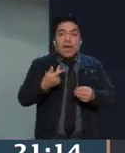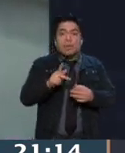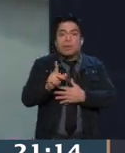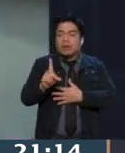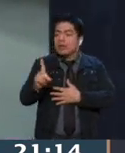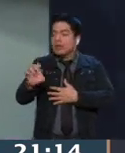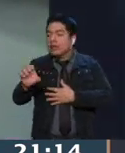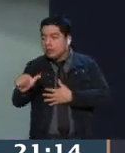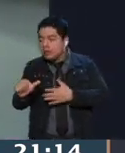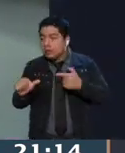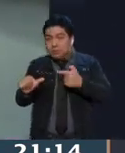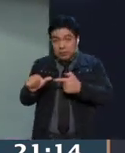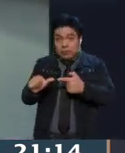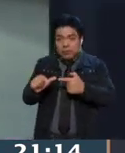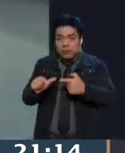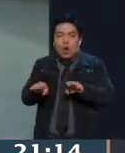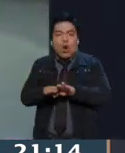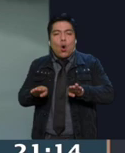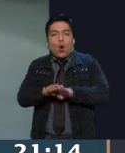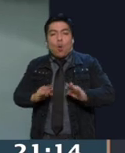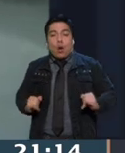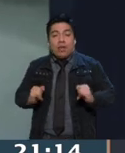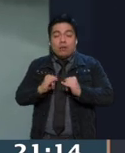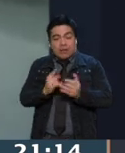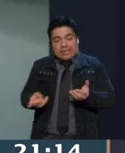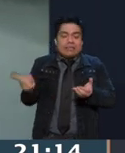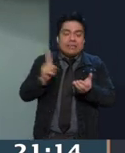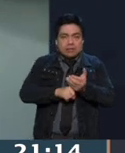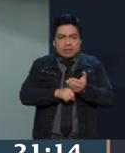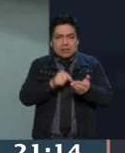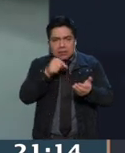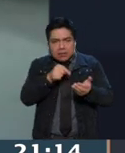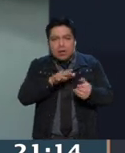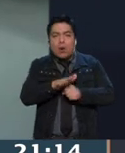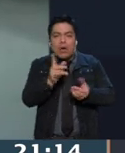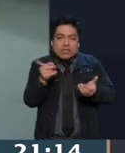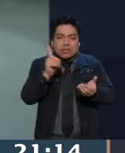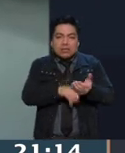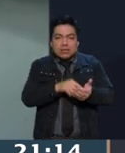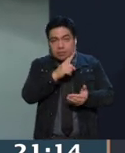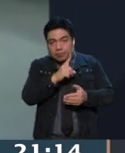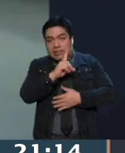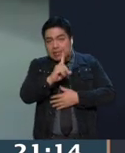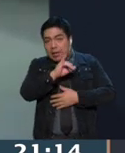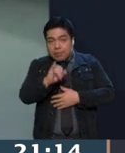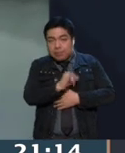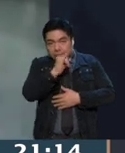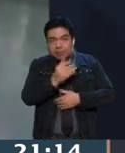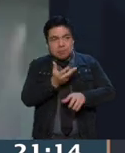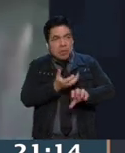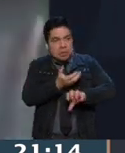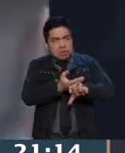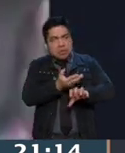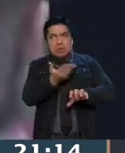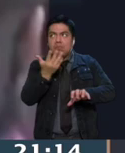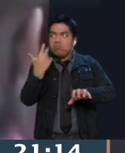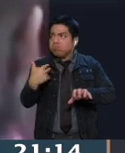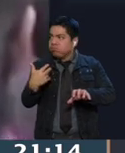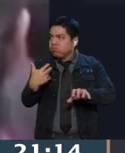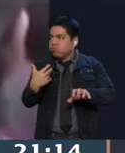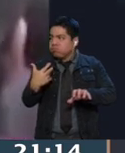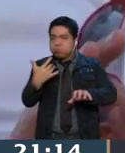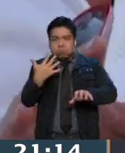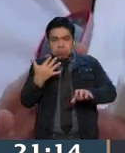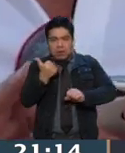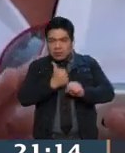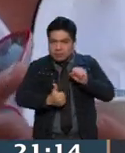agencia del Departamento de Justicia del gobierno federal. Es una agencia estadounidense que existe desde hace ya más de